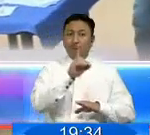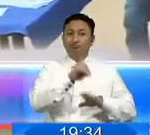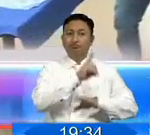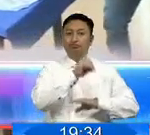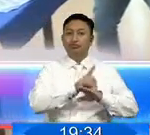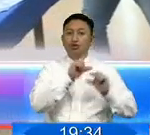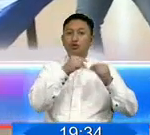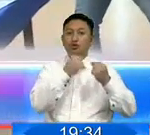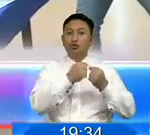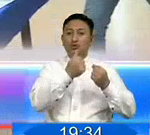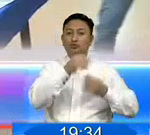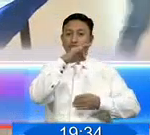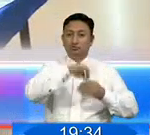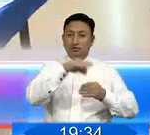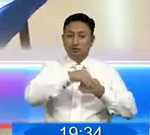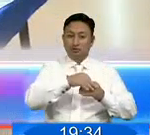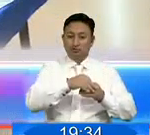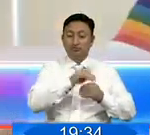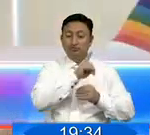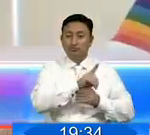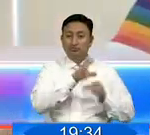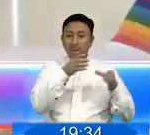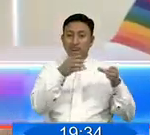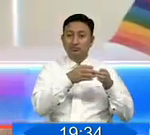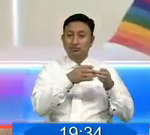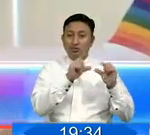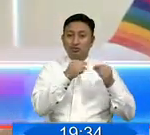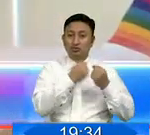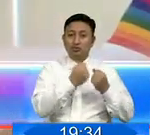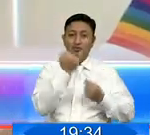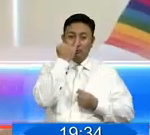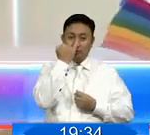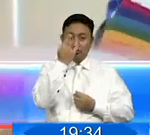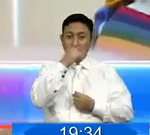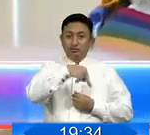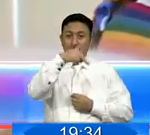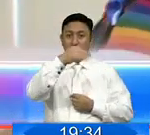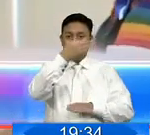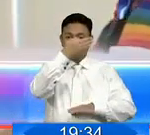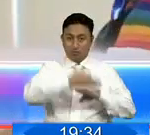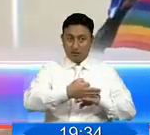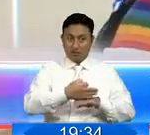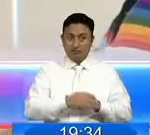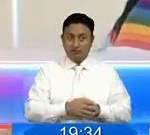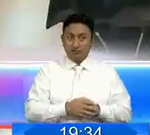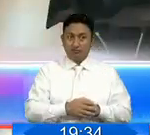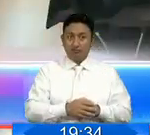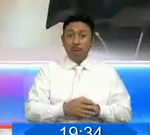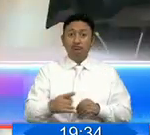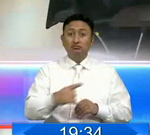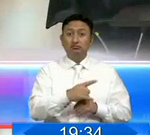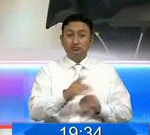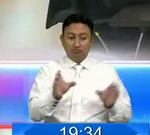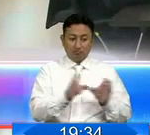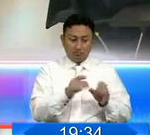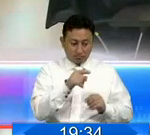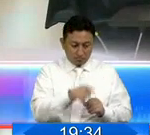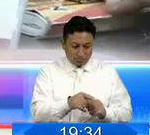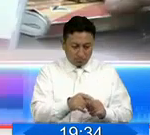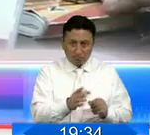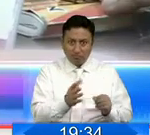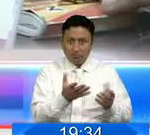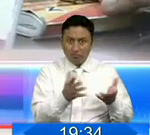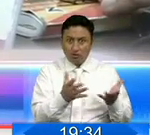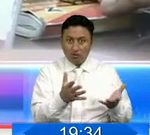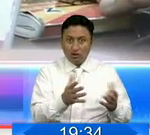de un tribunal electoral dentro de la Unión de Organizaciones Campesinas del Norte de Cotopaxi, mismo que no estaría registrado en